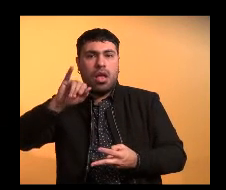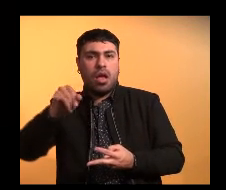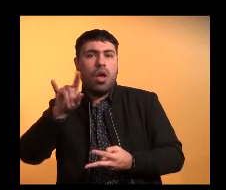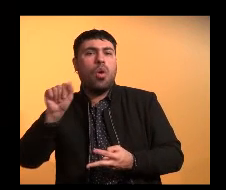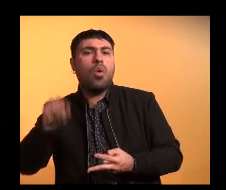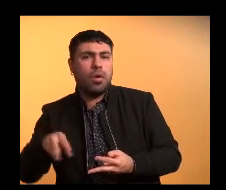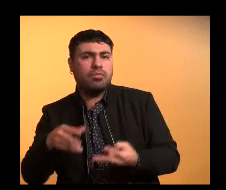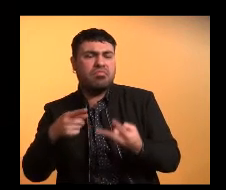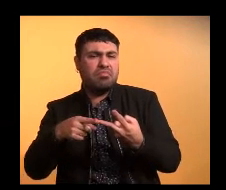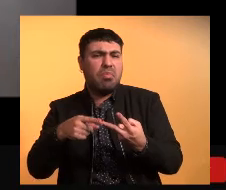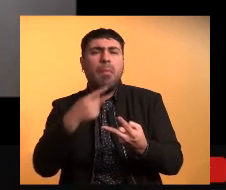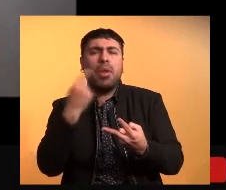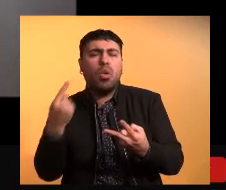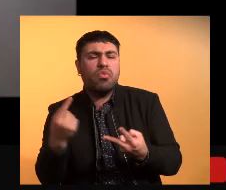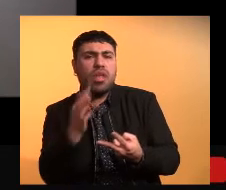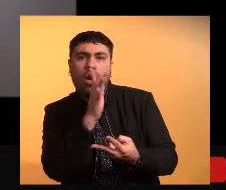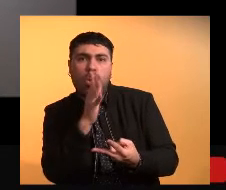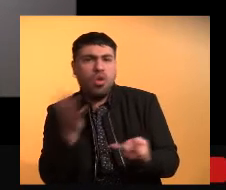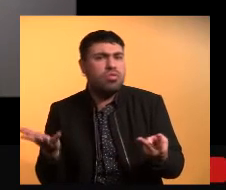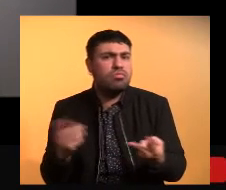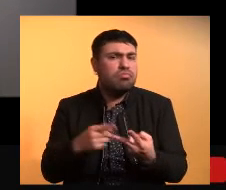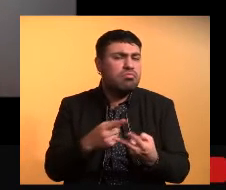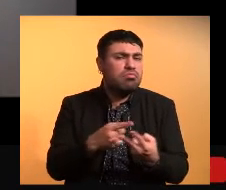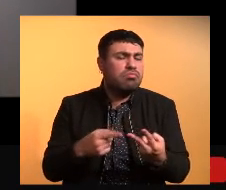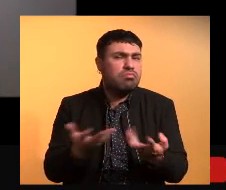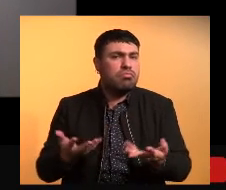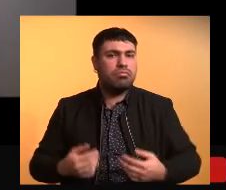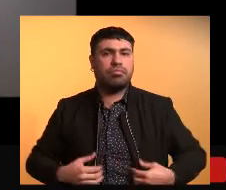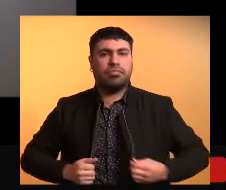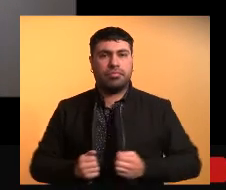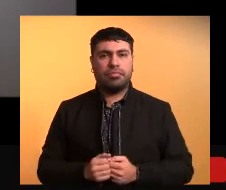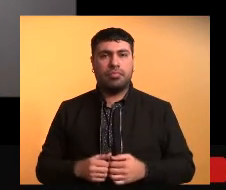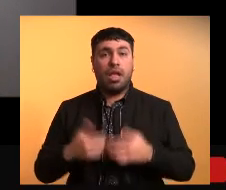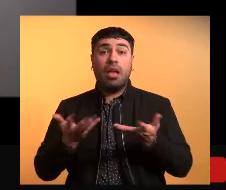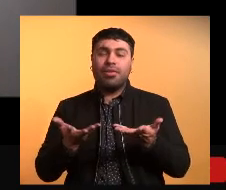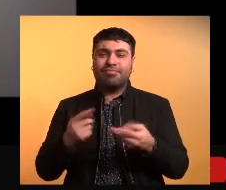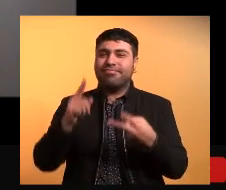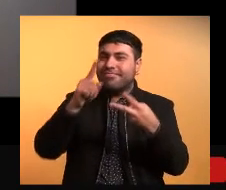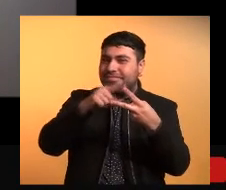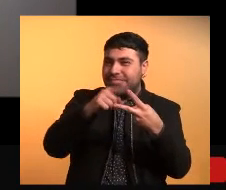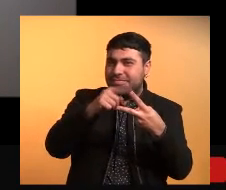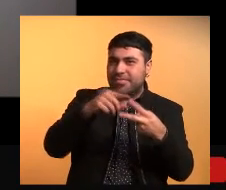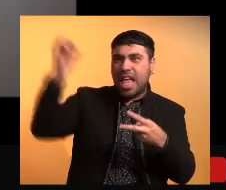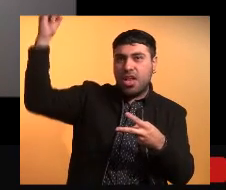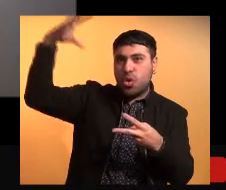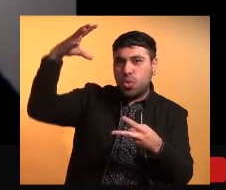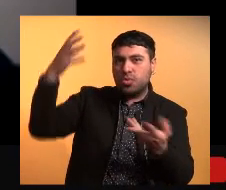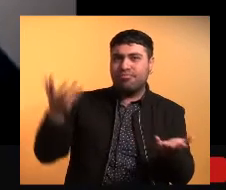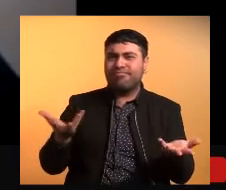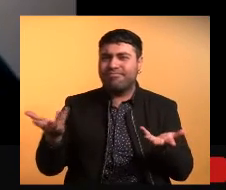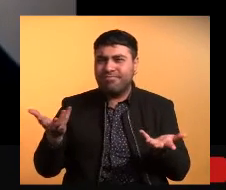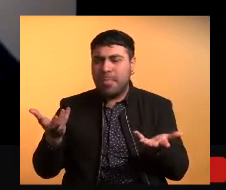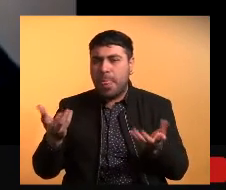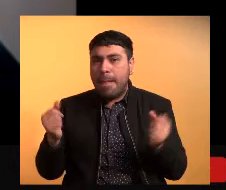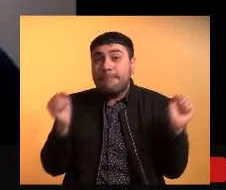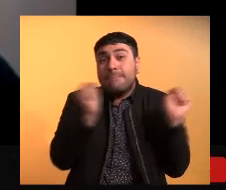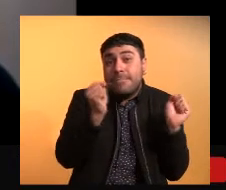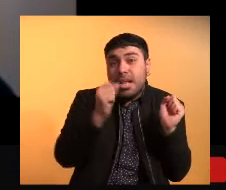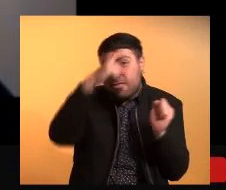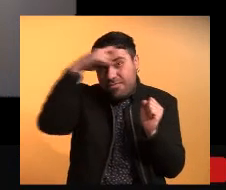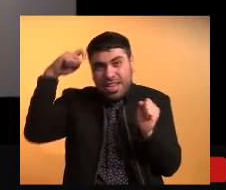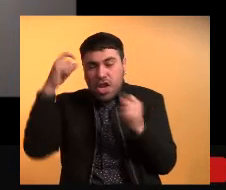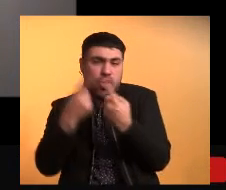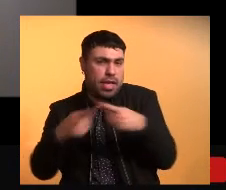algas? Ya, de la primera pregunta, bueno, eso depende si es verano o invierno. En algunas zonas, particularmente en el centro